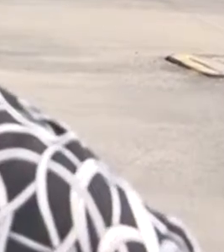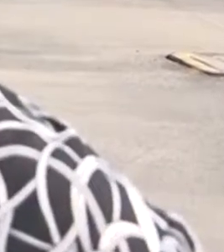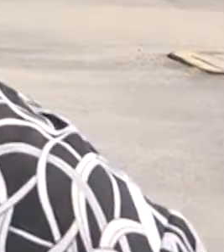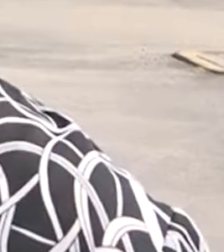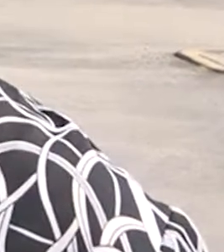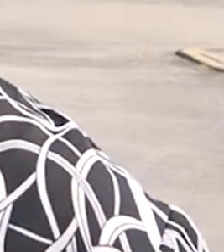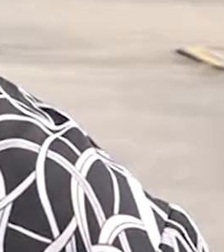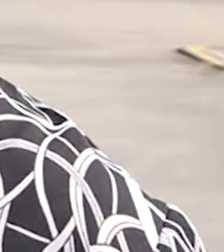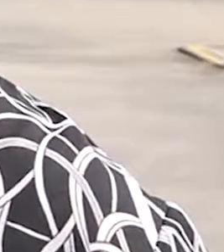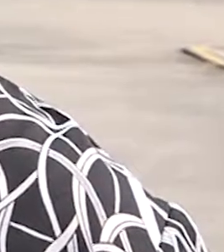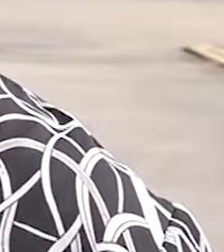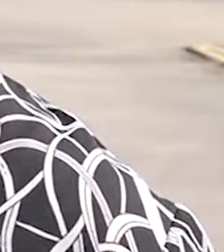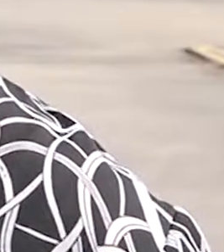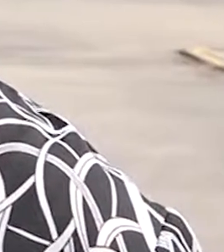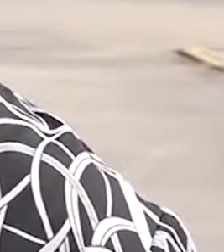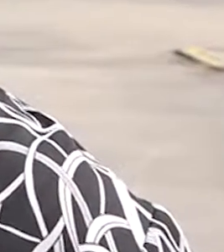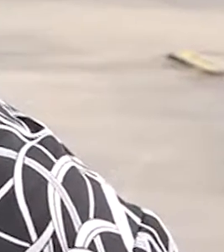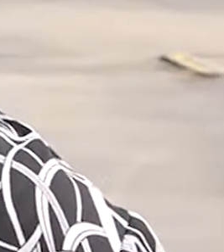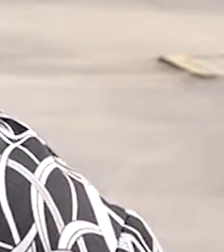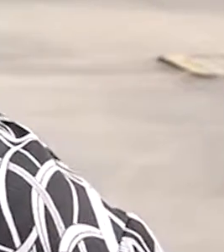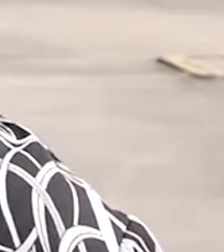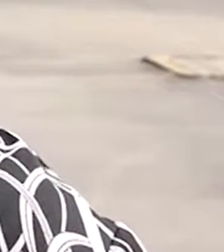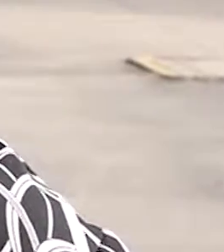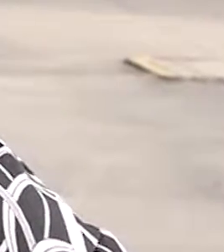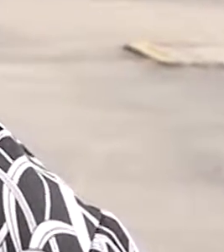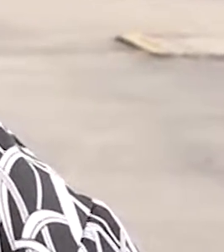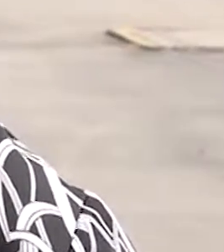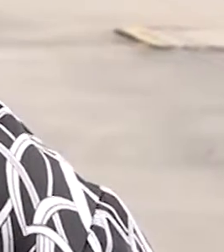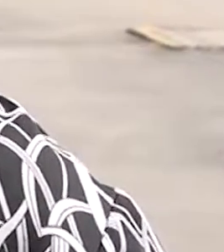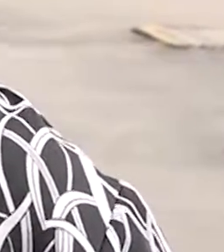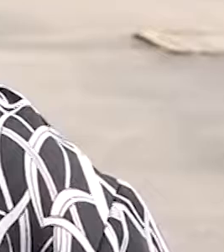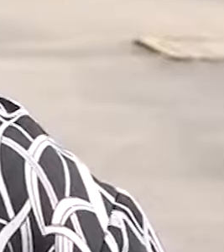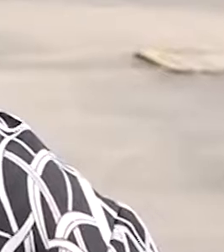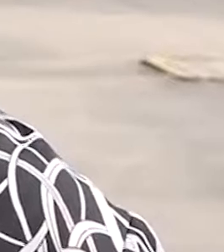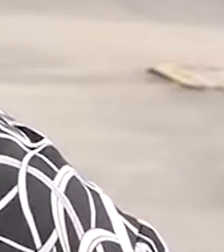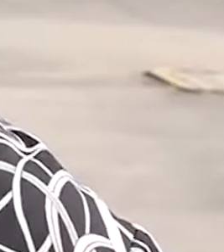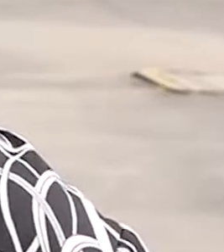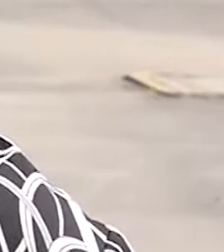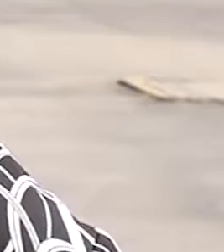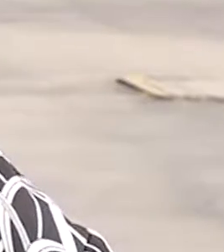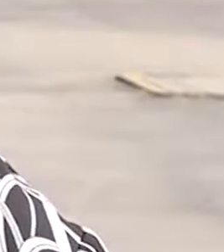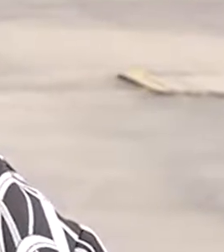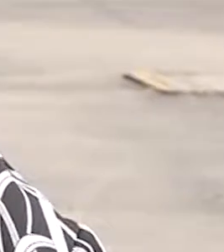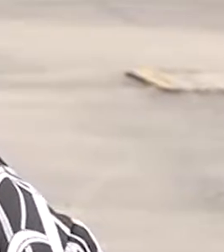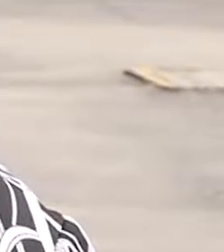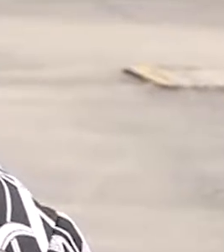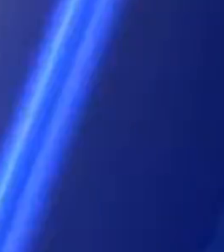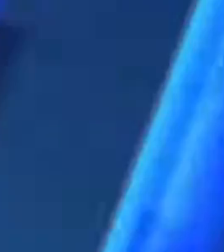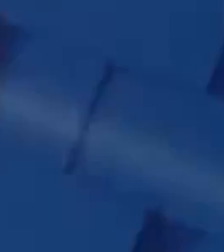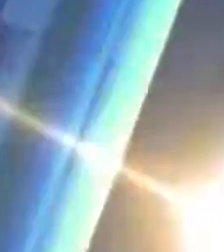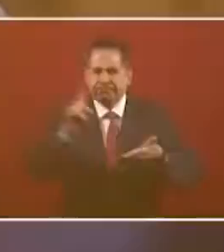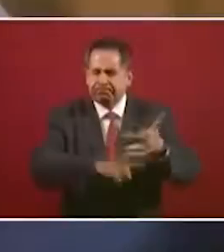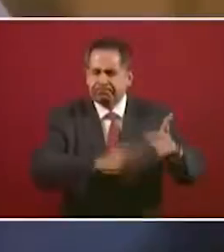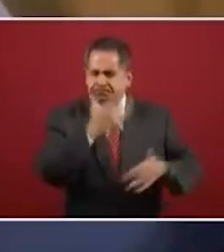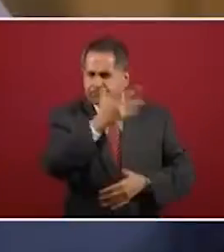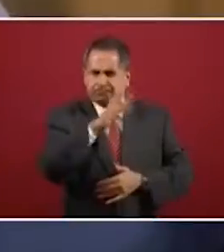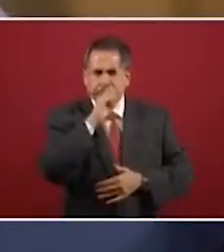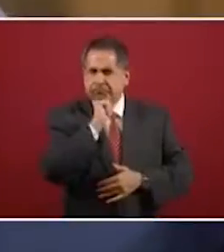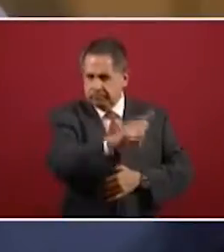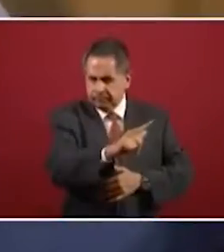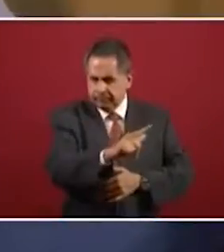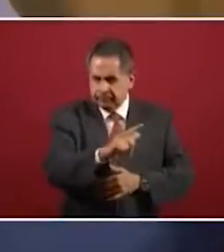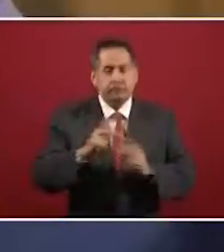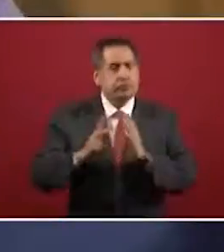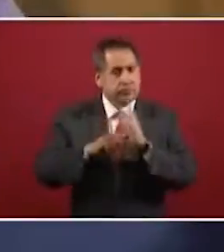hay unas personas que son estuvieron siempre en el pri y le están bloqueando todo su trabajo esa es la relación en cuanto